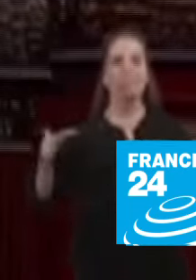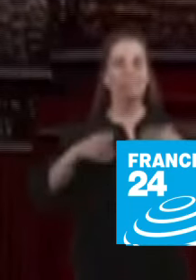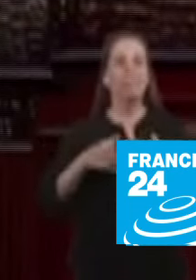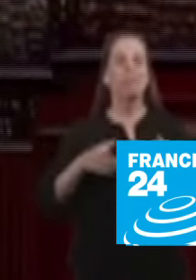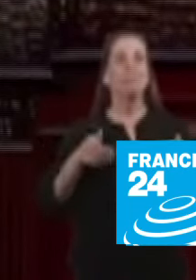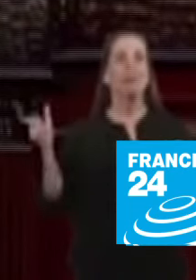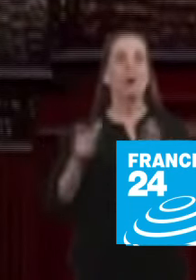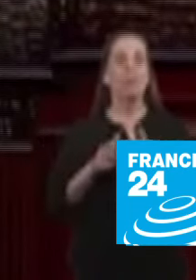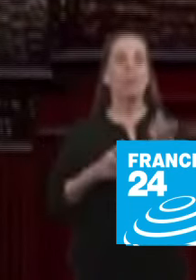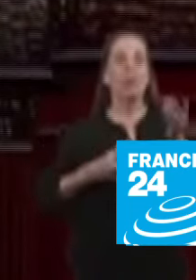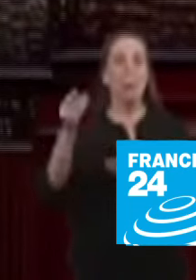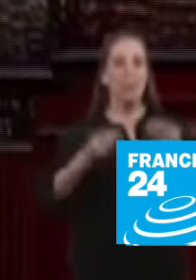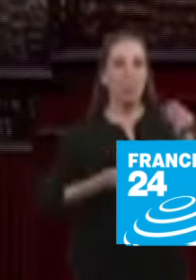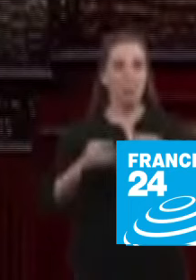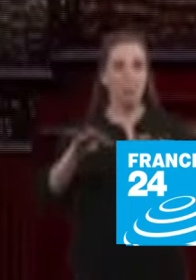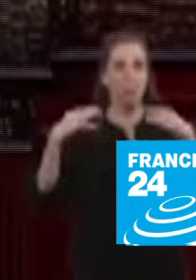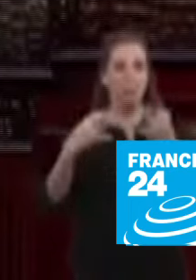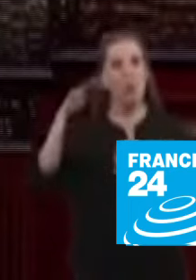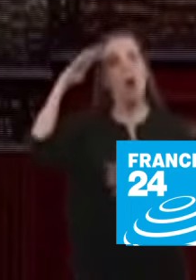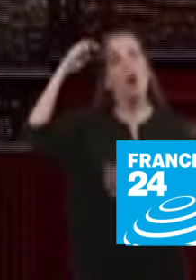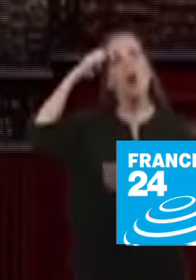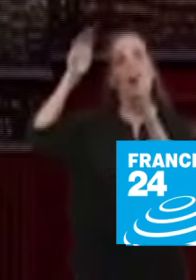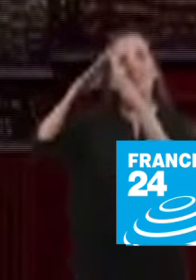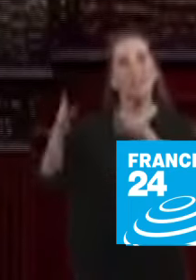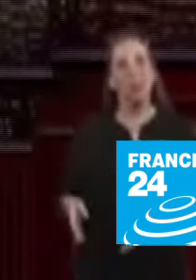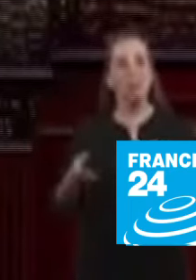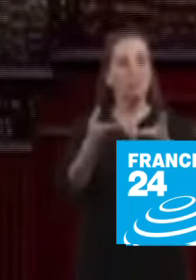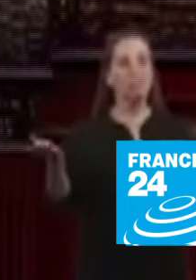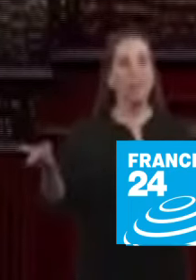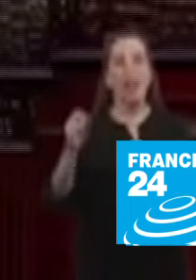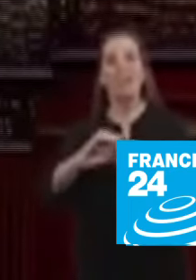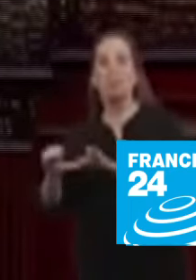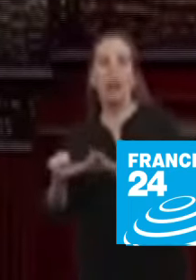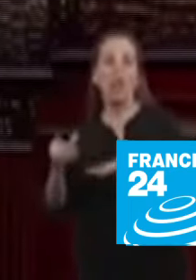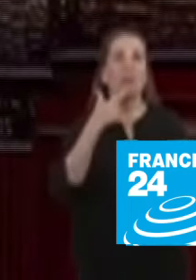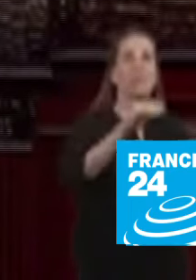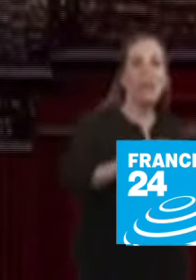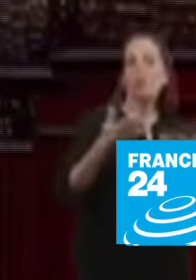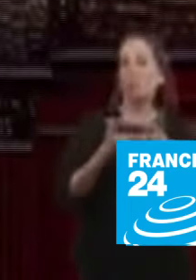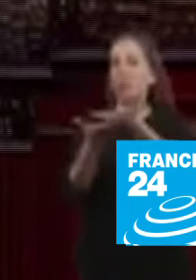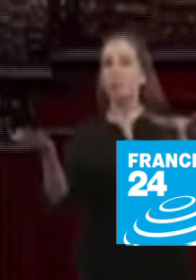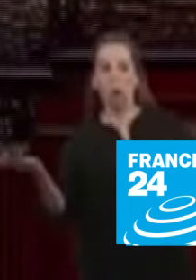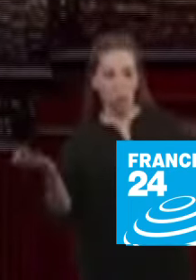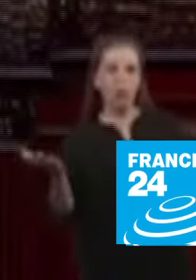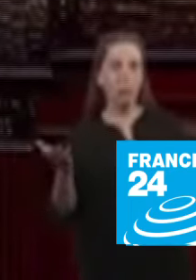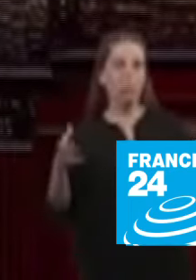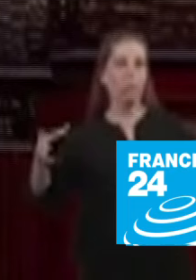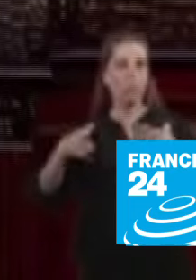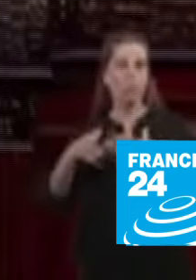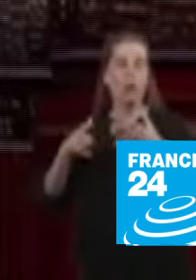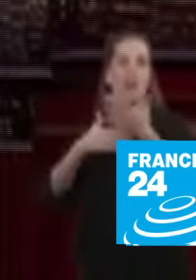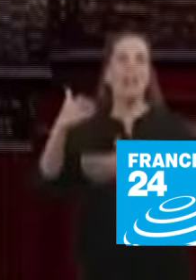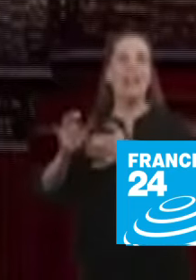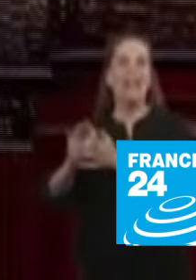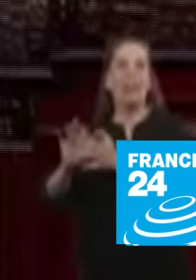sobre el veto él dijo textualmente vetar todos los proyectos que atenten contra el equilibrio fcal y recordó que